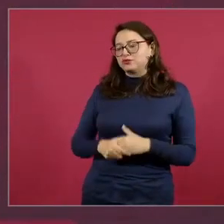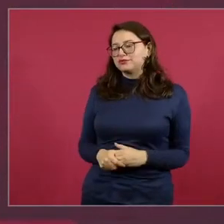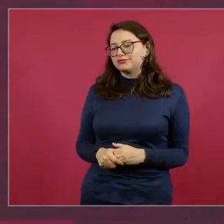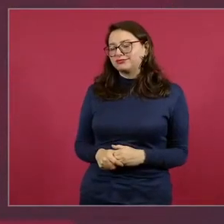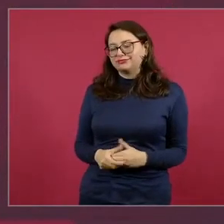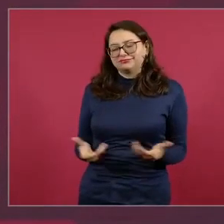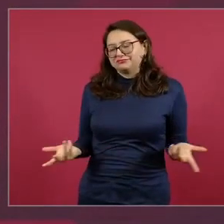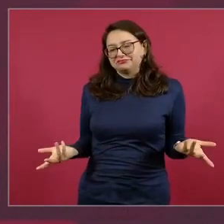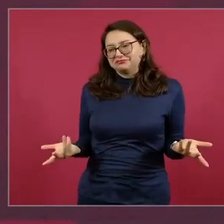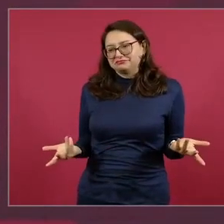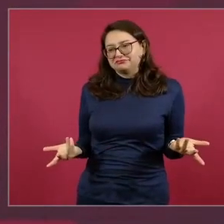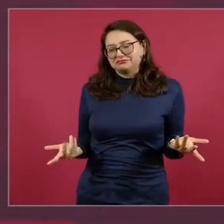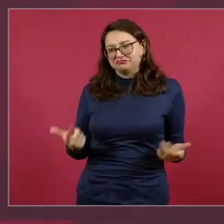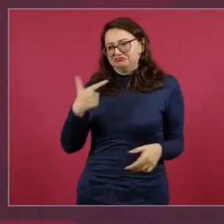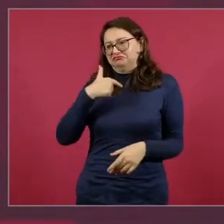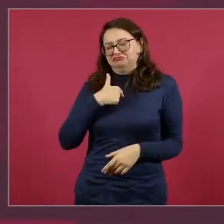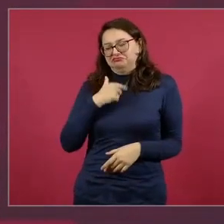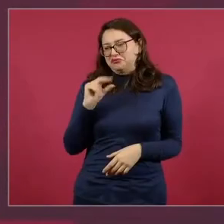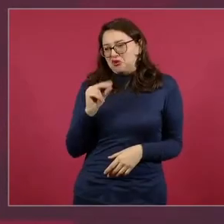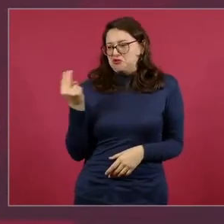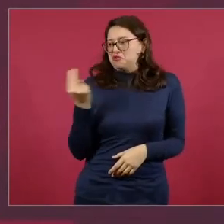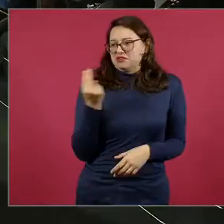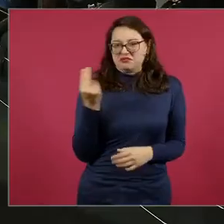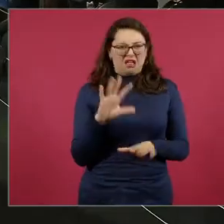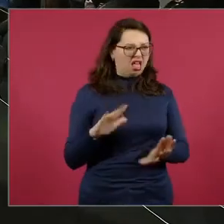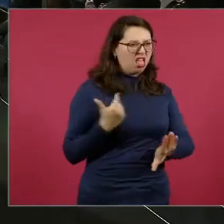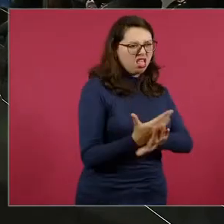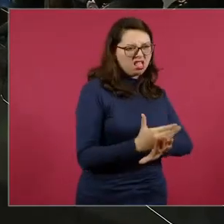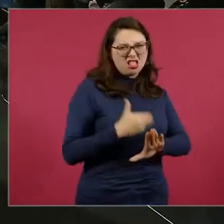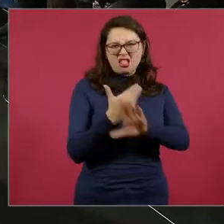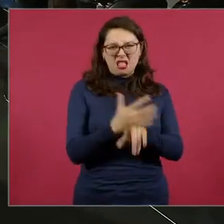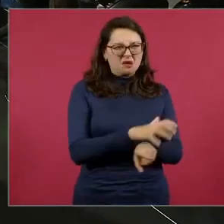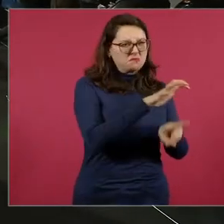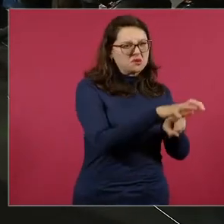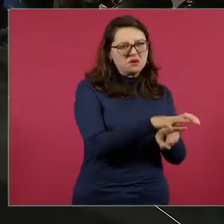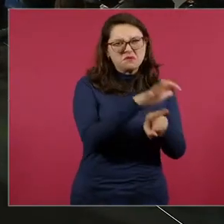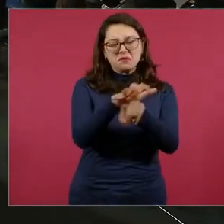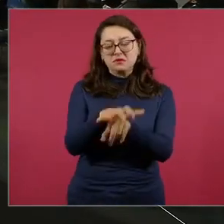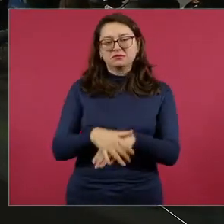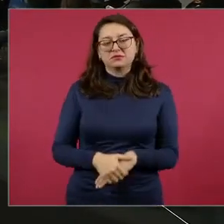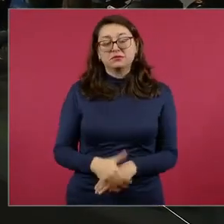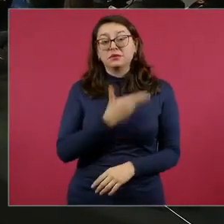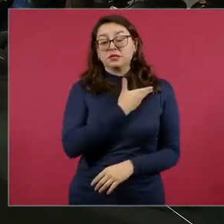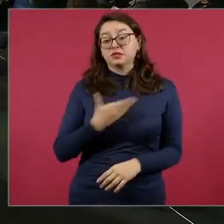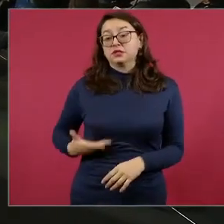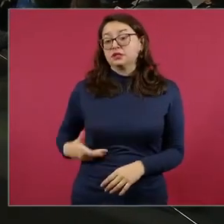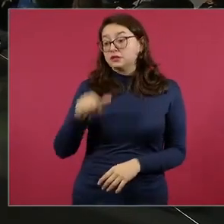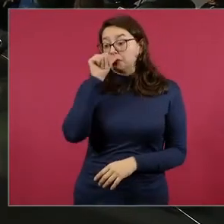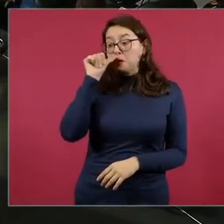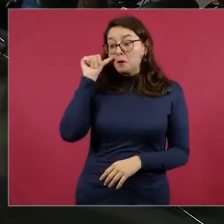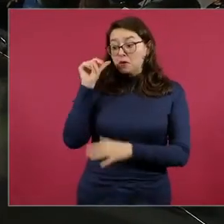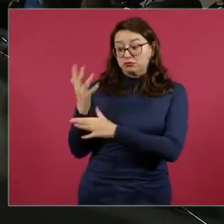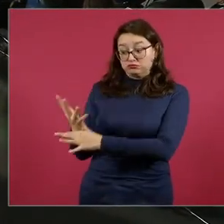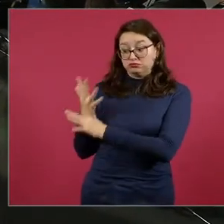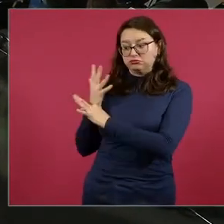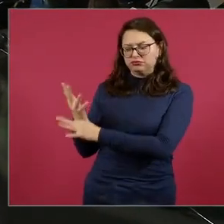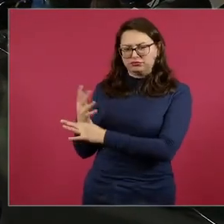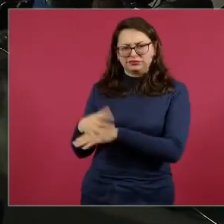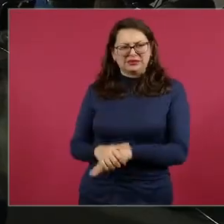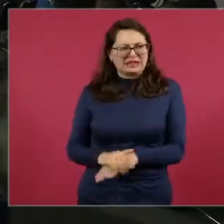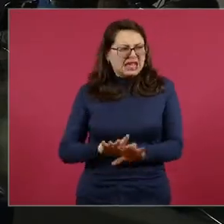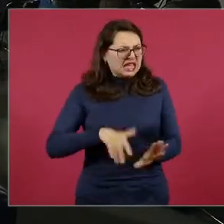Y Juárez lo decía con mucha claridad: nada por la fuerza, todo por la razón y el